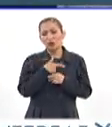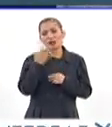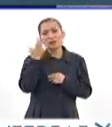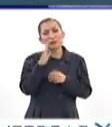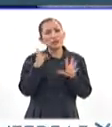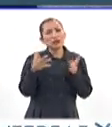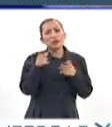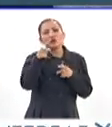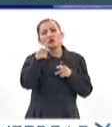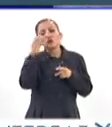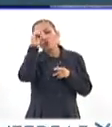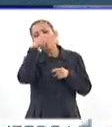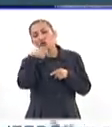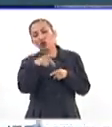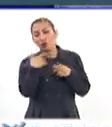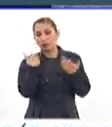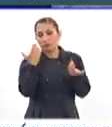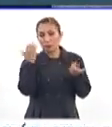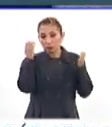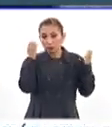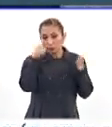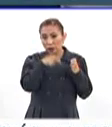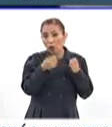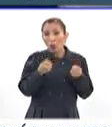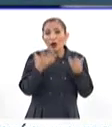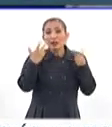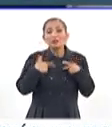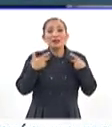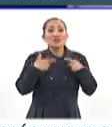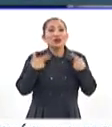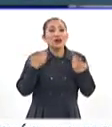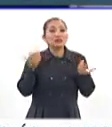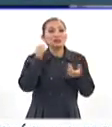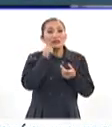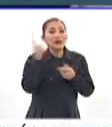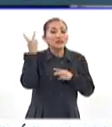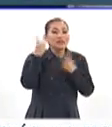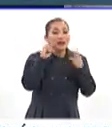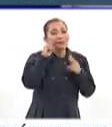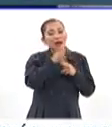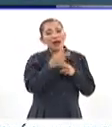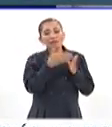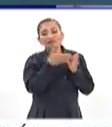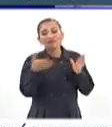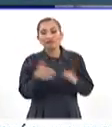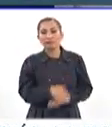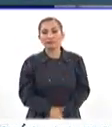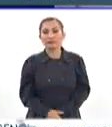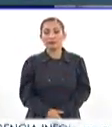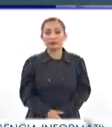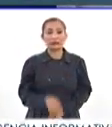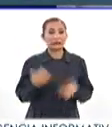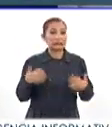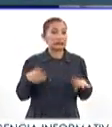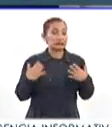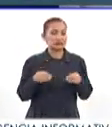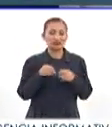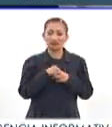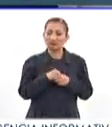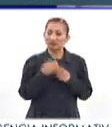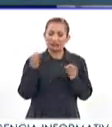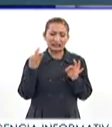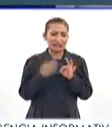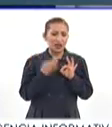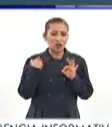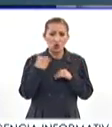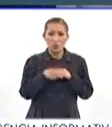gustaría saber desde la perspectiva de un expositor, ¿cuántas son las personas que normalmente ven en este periodo de tiempo? Híjole, no, un número